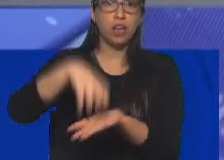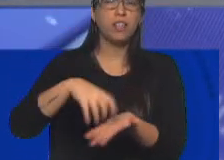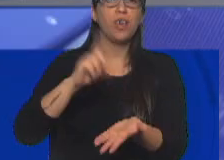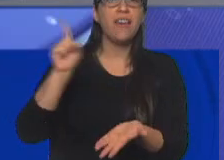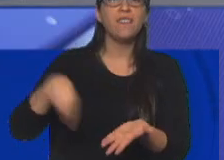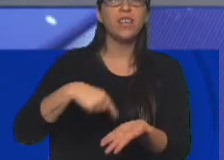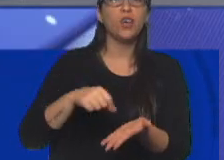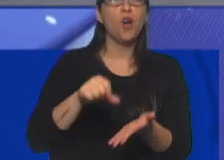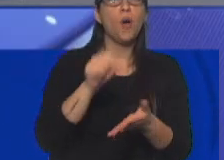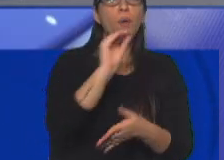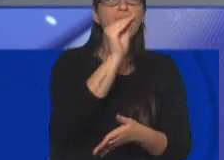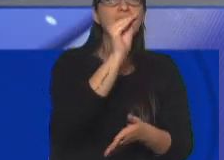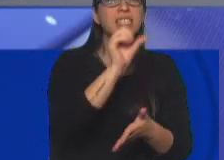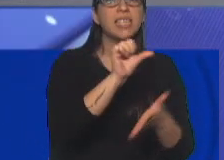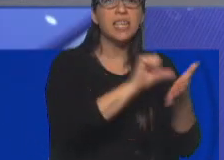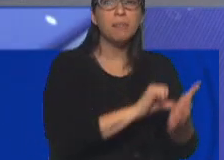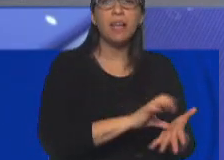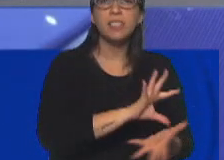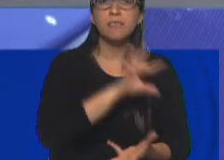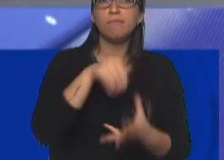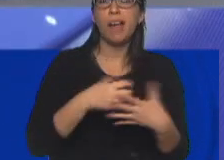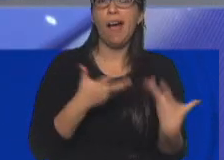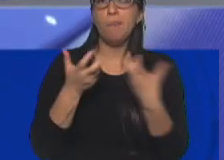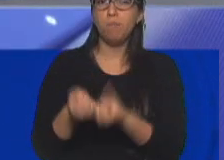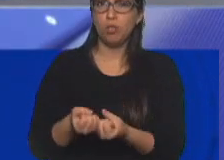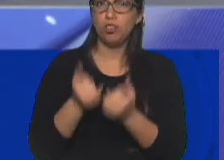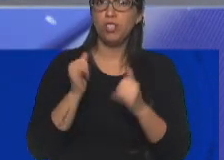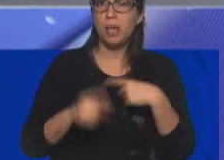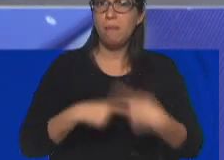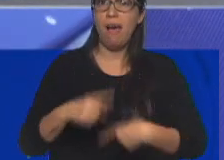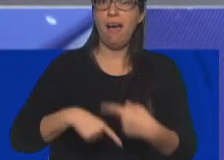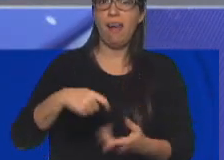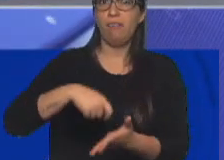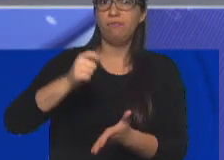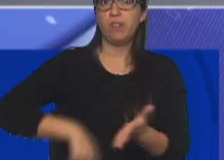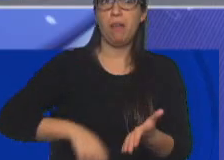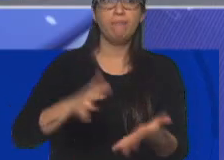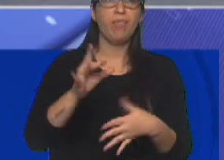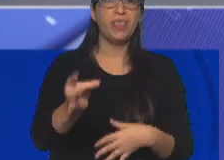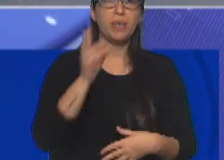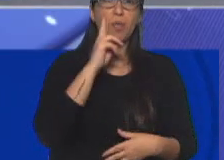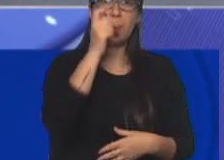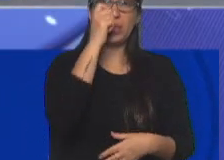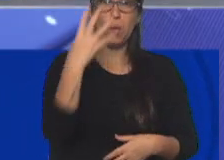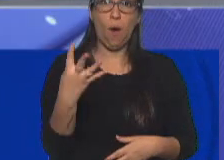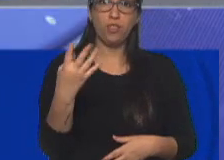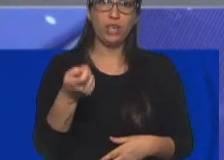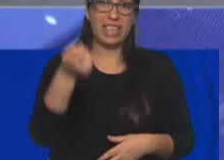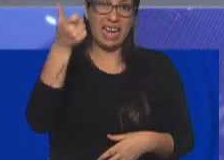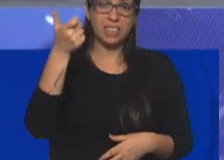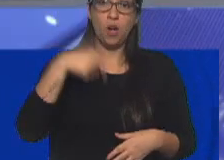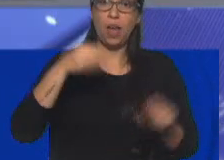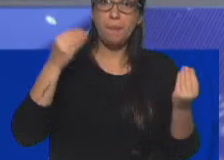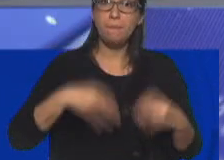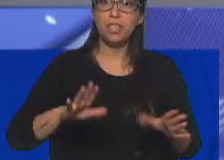al interior de Brasil que dinamizaran la posibilidad de avanzar hacia la firma de diciembre del 24, y ahora empezó. No es casual que sea